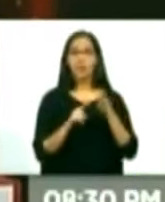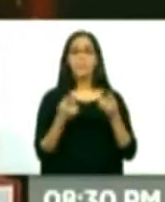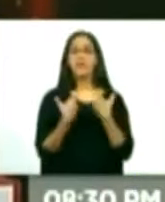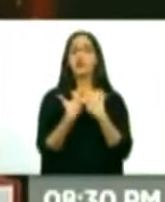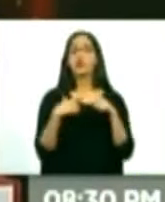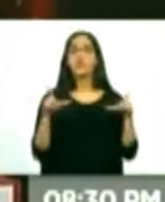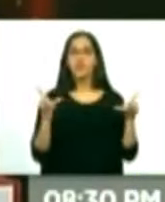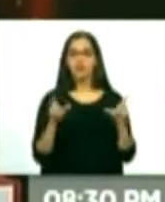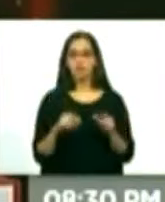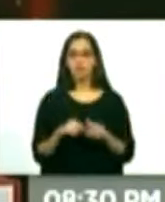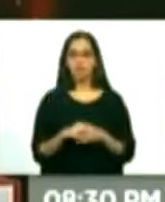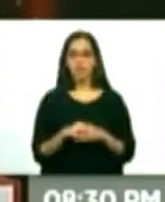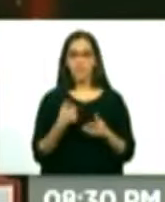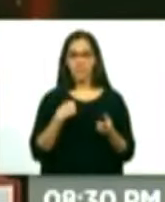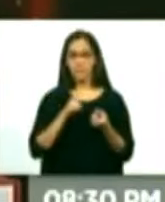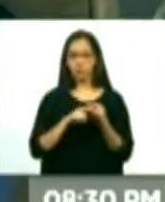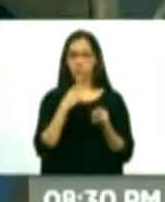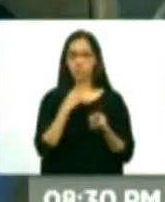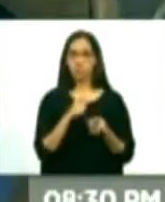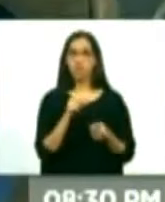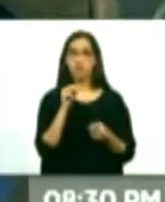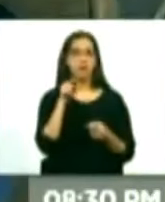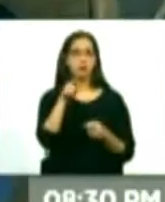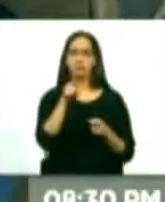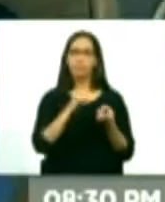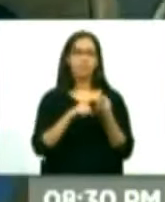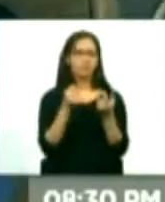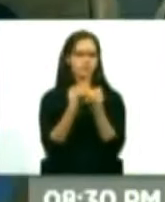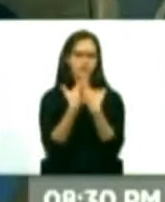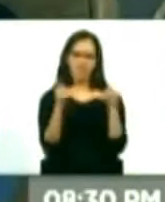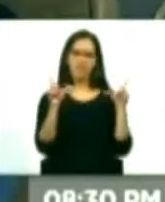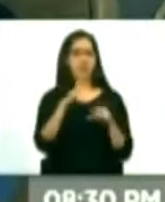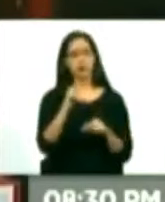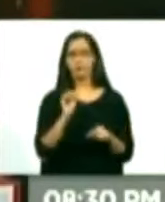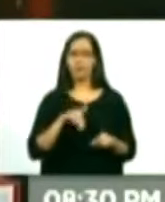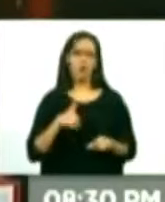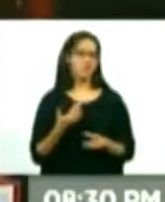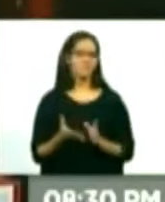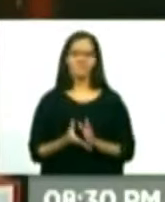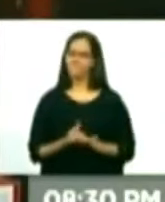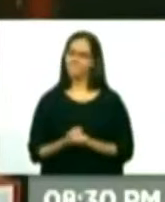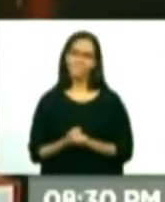liberen. A Marlene le decían, a su esposo no lo vamos a liberar porque no se puede.